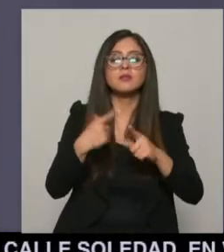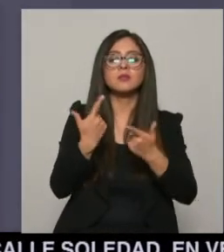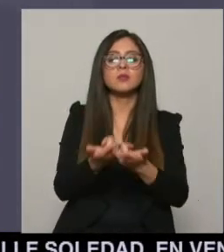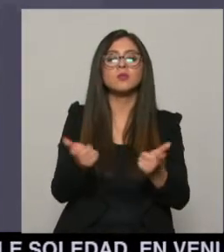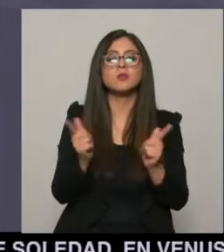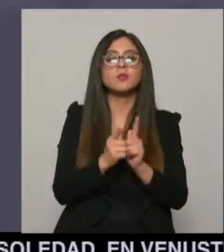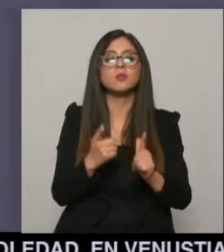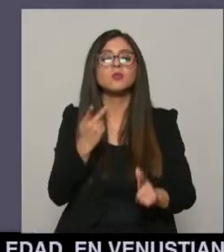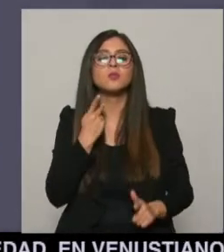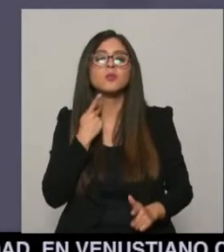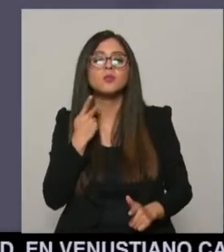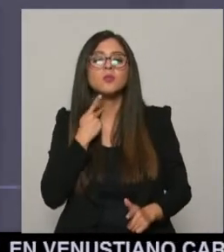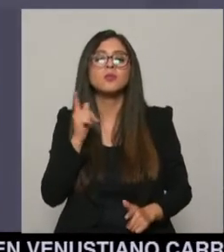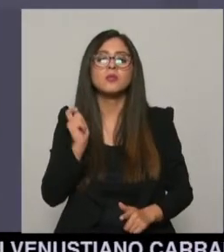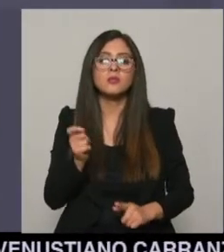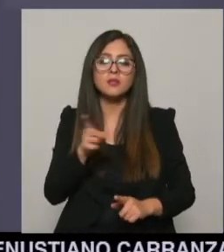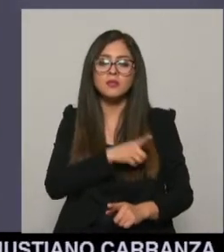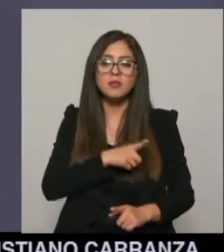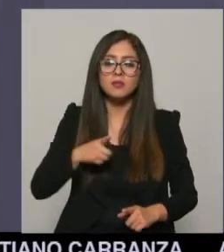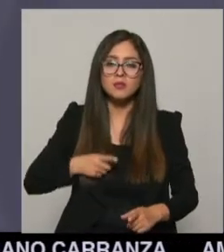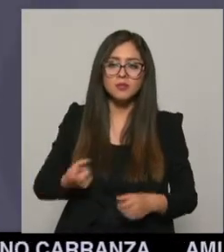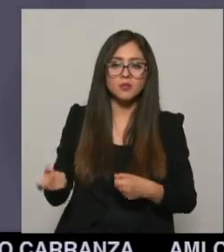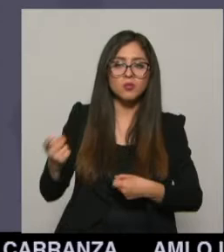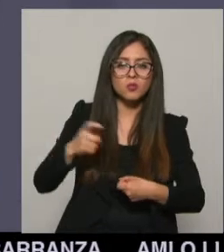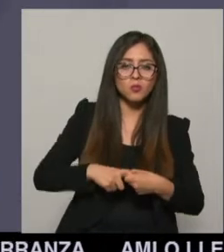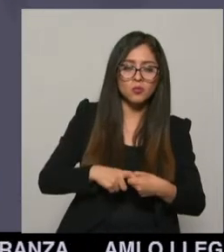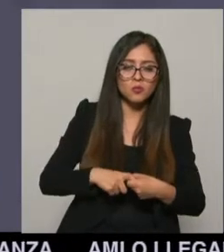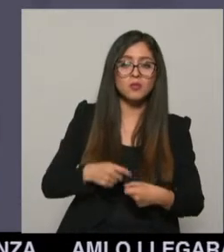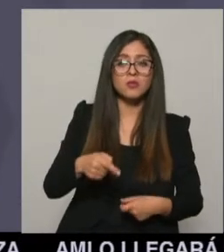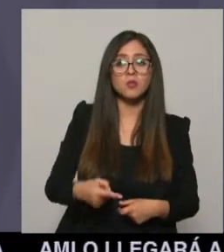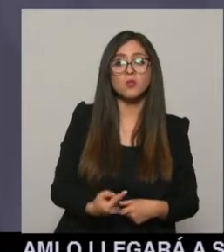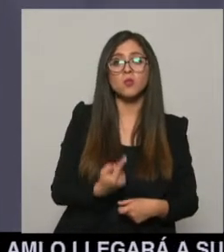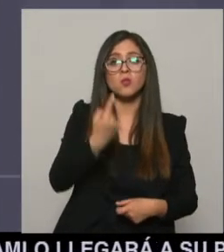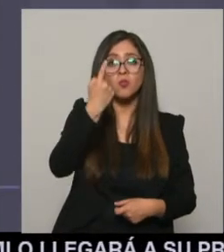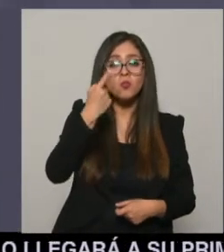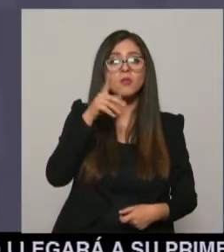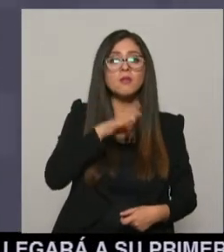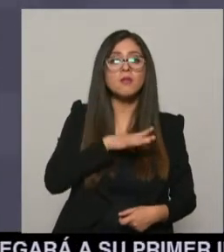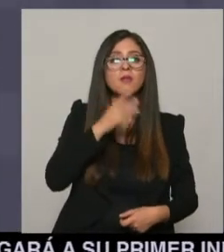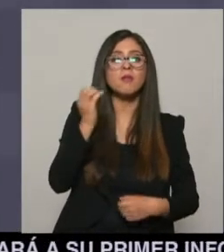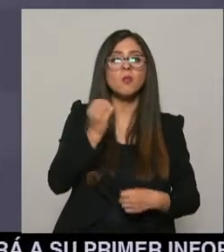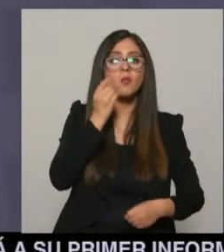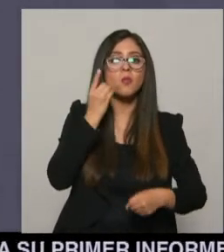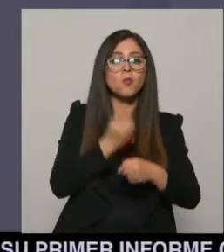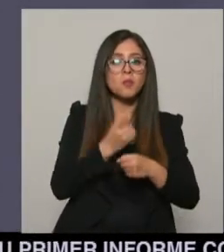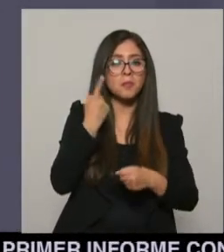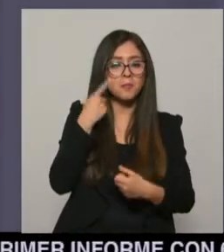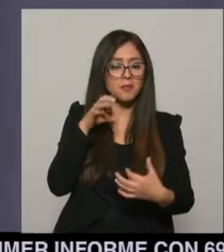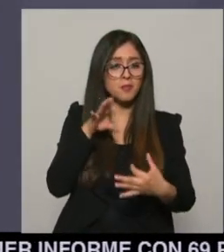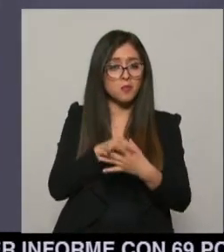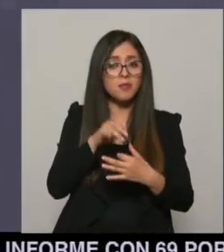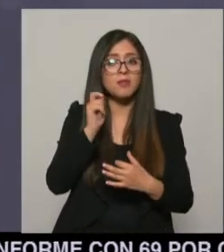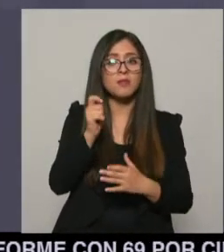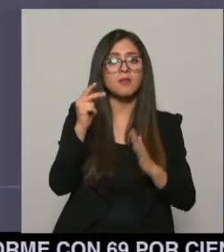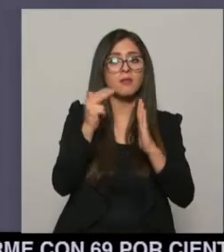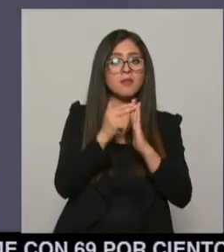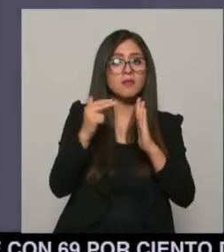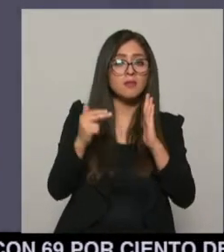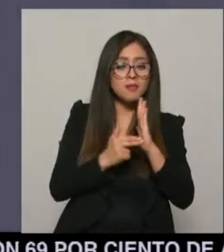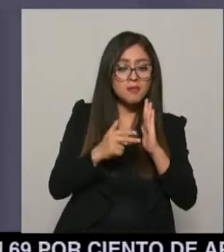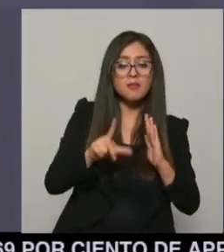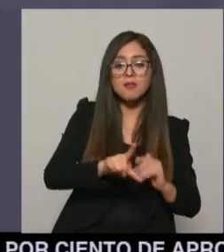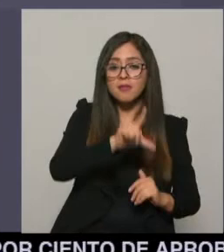parlamentaria deciden incorporarse. Es la única ocasión en la que tienen esa oportunidad, porque el reglamento después lo